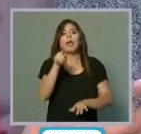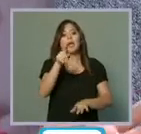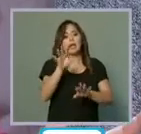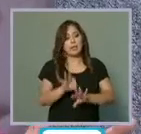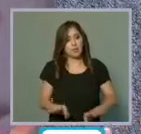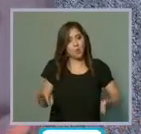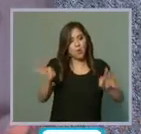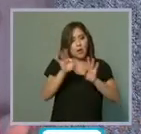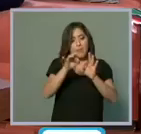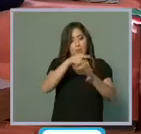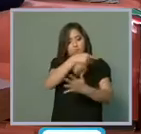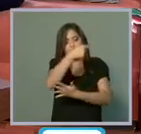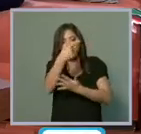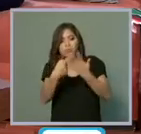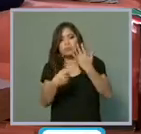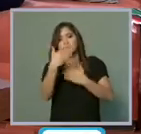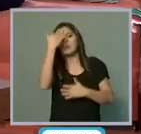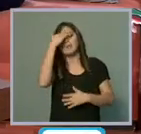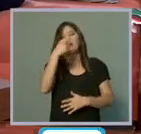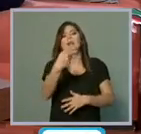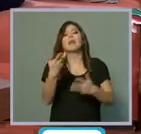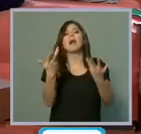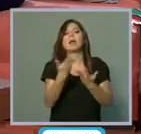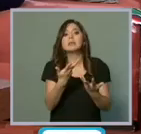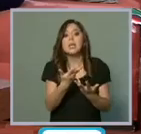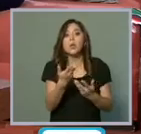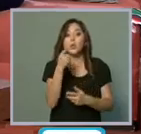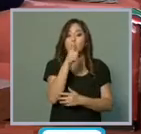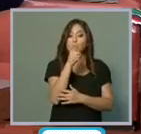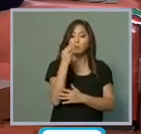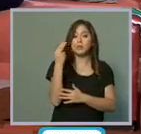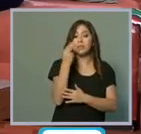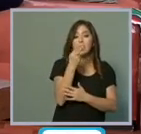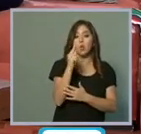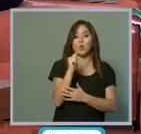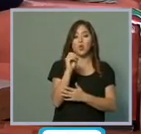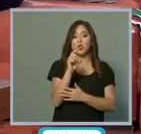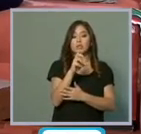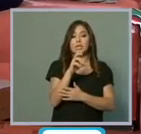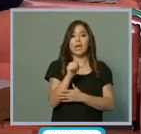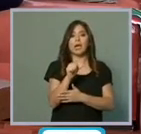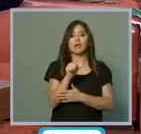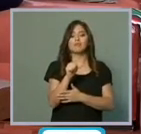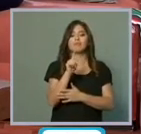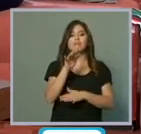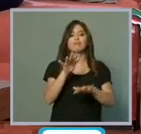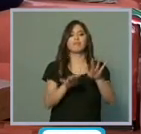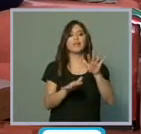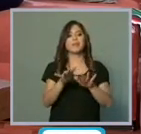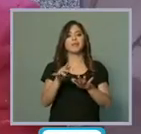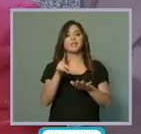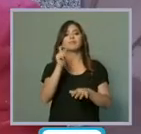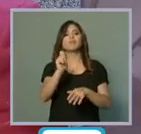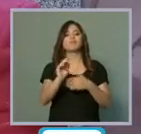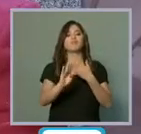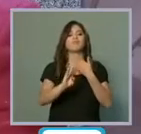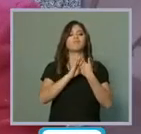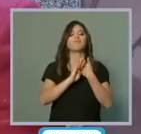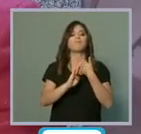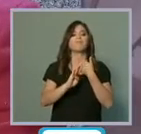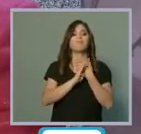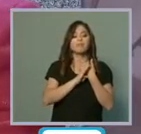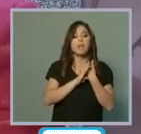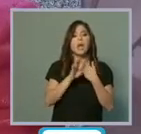una gama de posibilidades. Si se te vuelve una necesidad tóxica, pues entonces te empiezas a hacer daño, porque además hay una serie